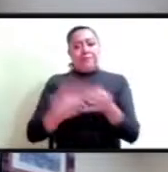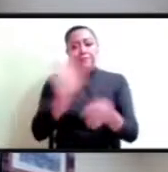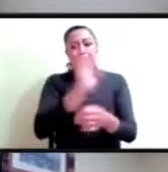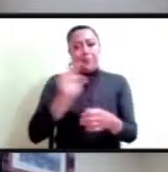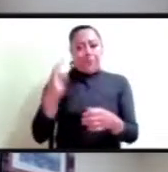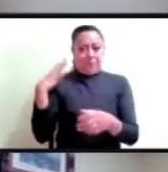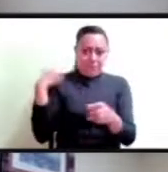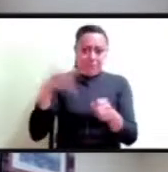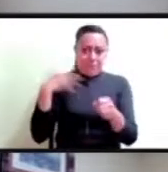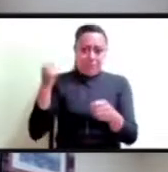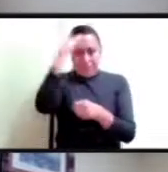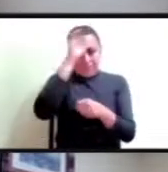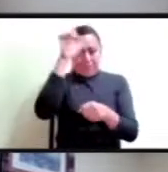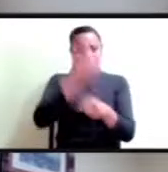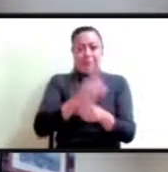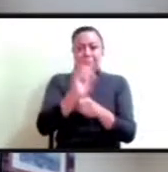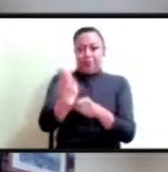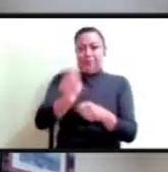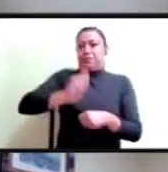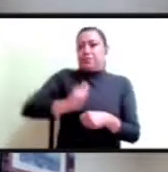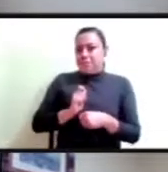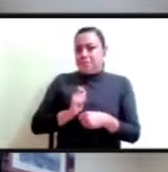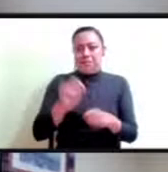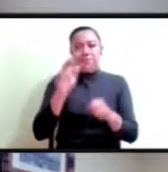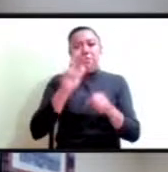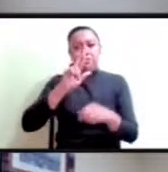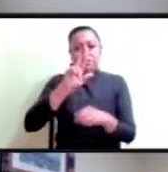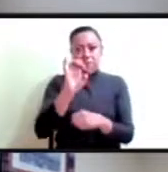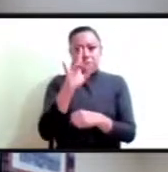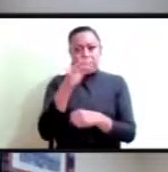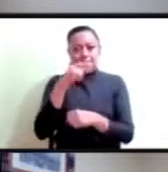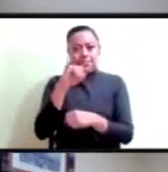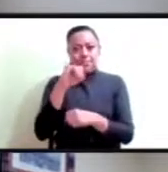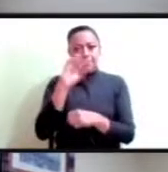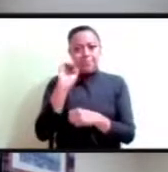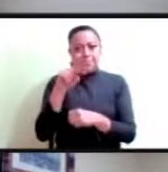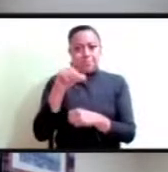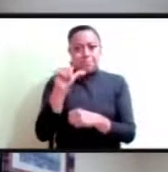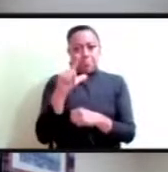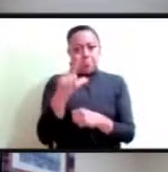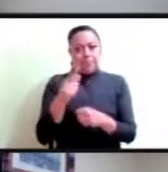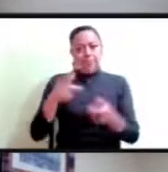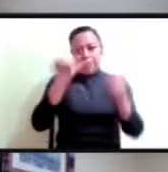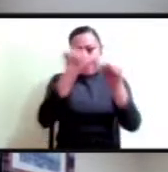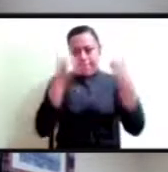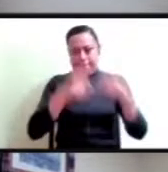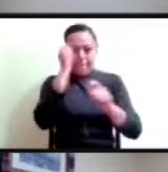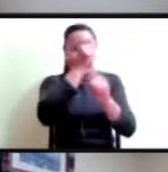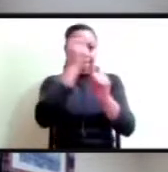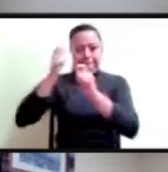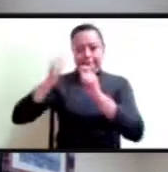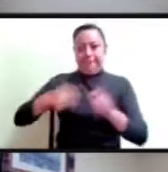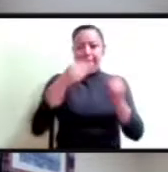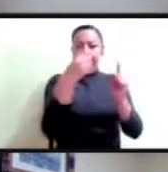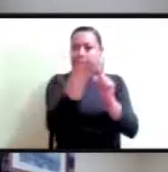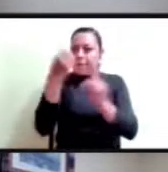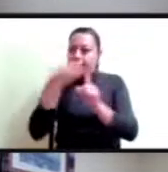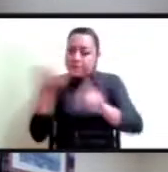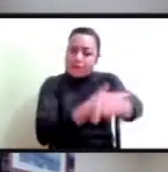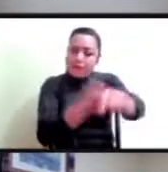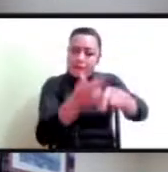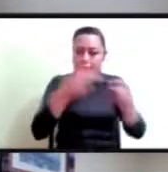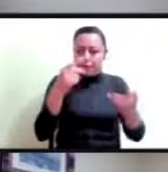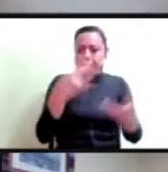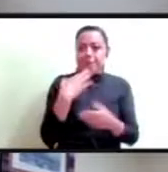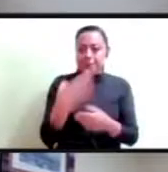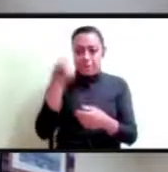regional, ofertando las artesanías organizadamente, al mismo tiempo de apoyar a quienes